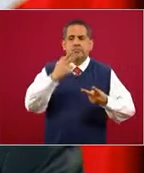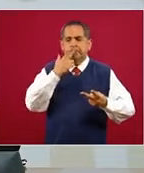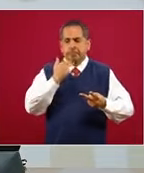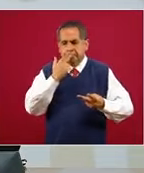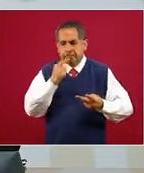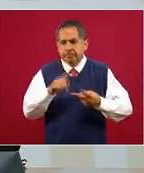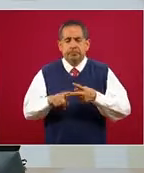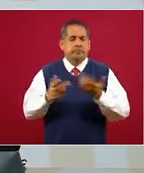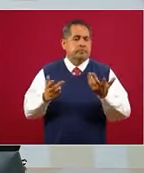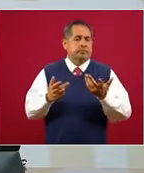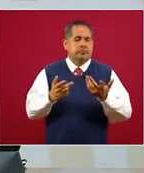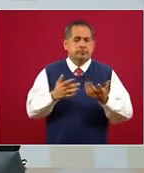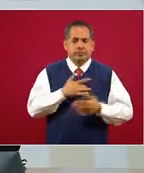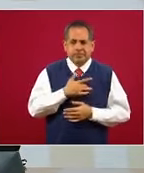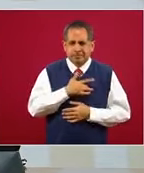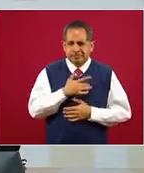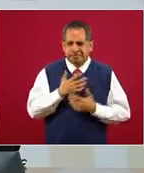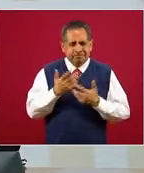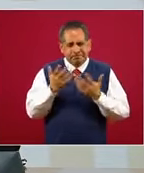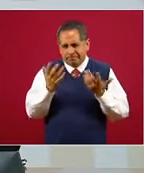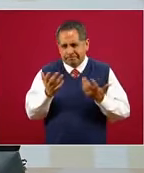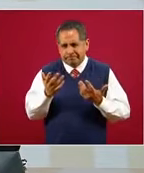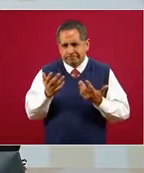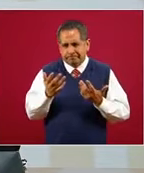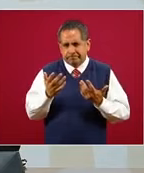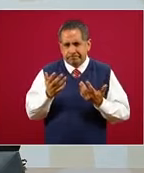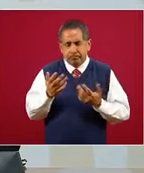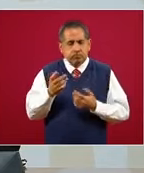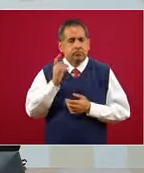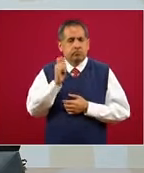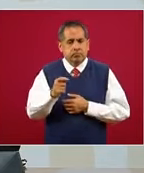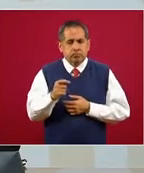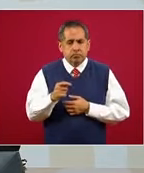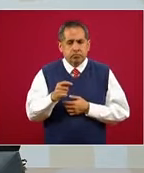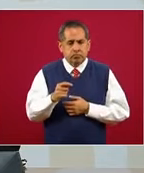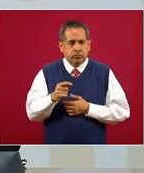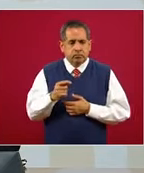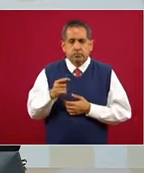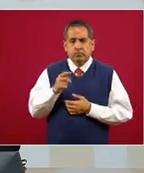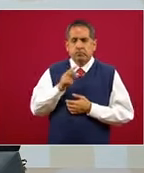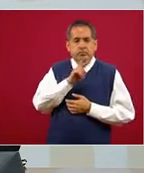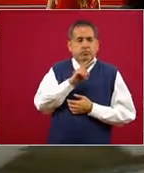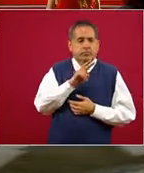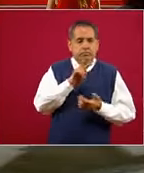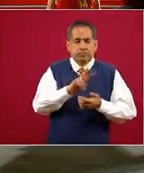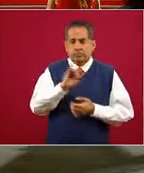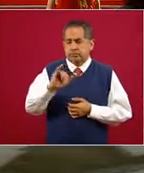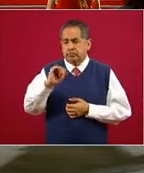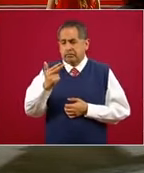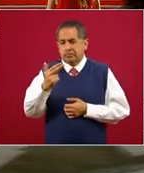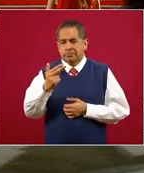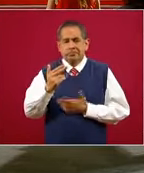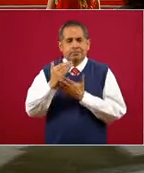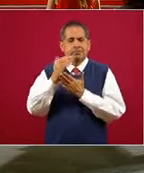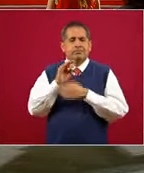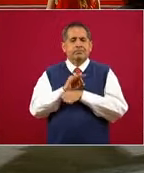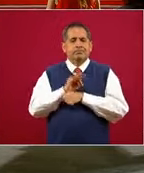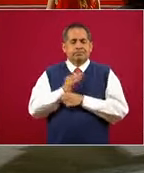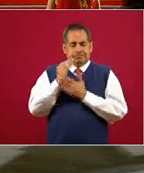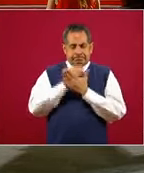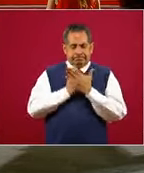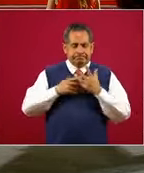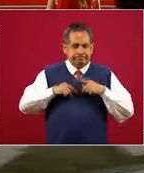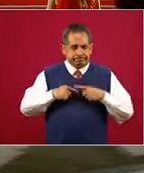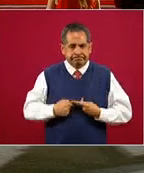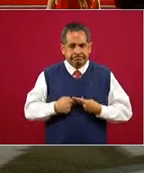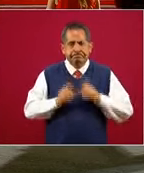el control de la reserva inmune de las personas que viven con VIH o las personas que están